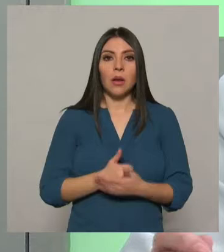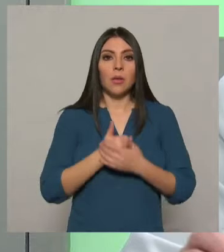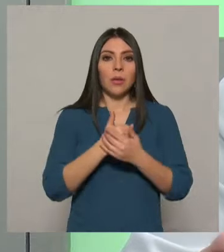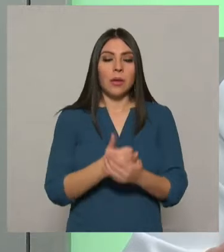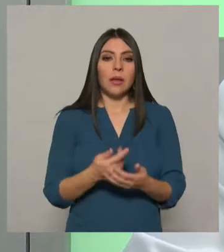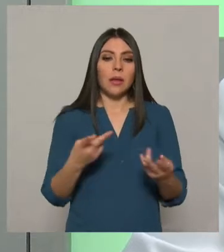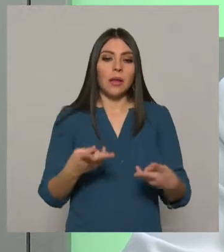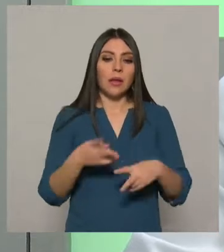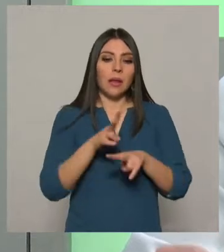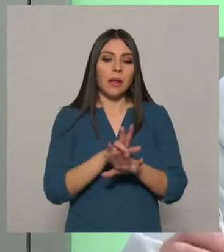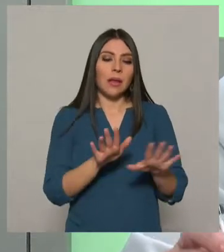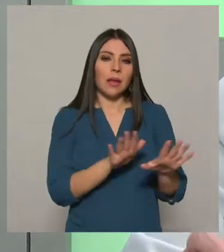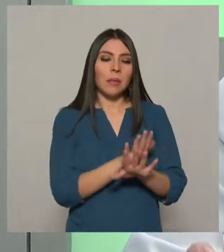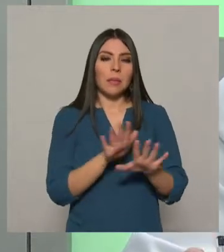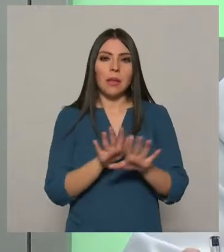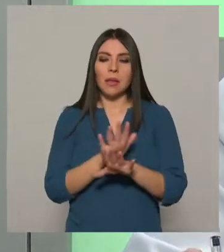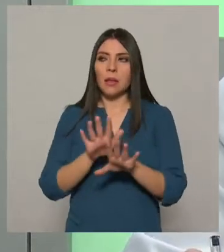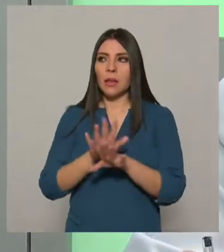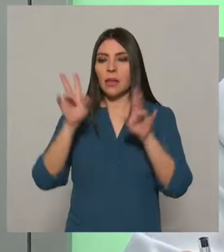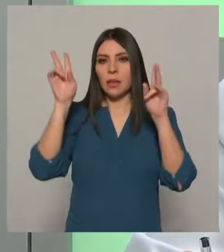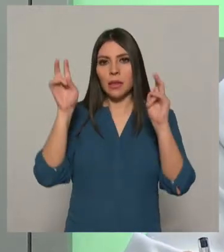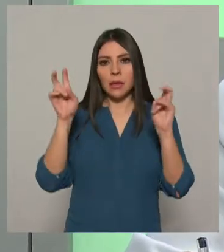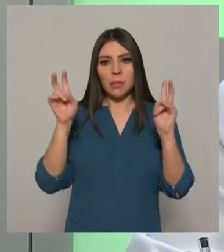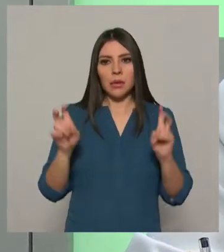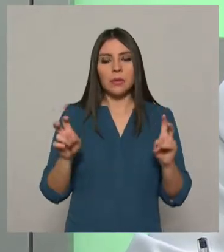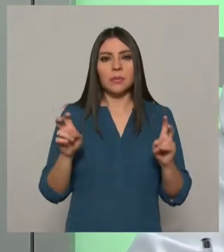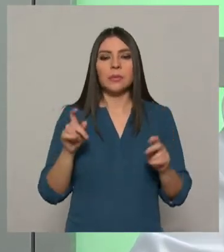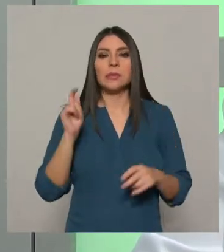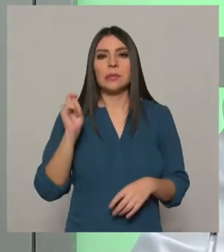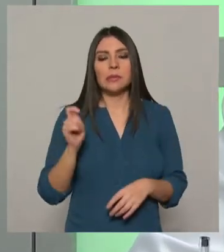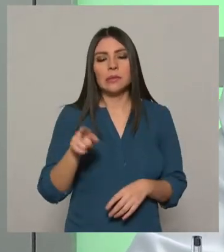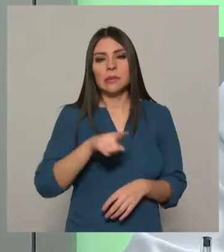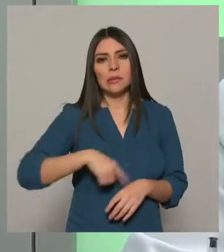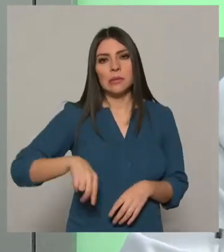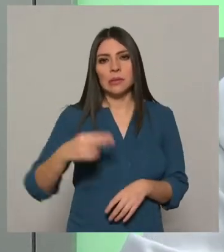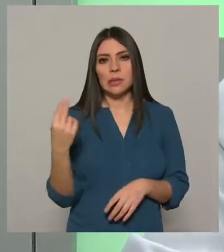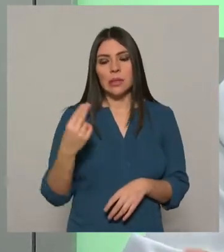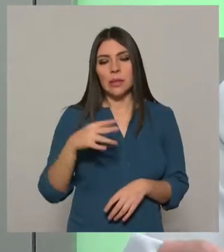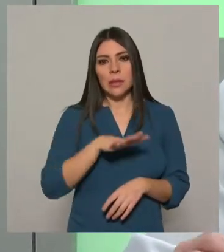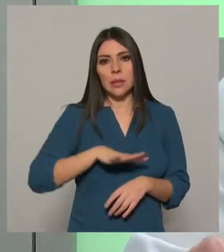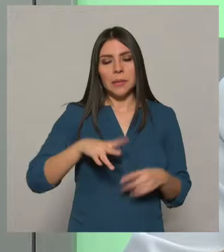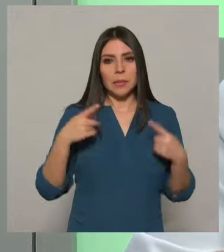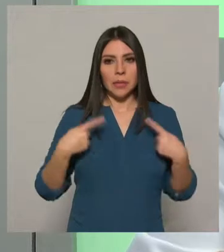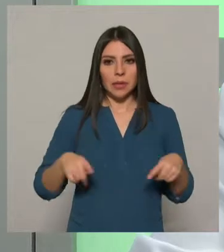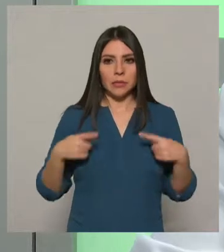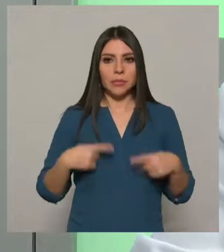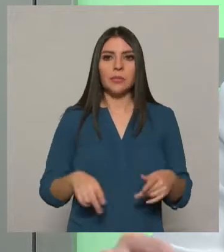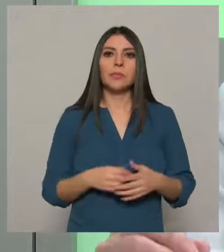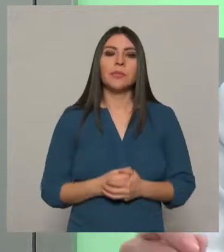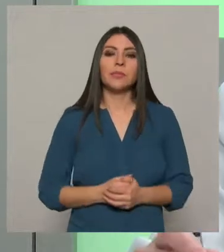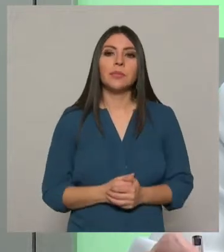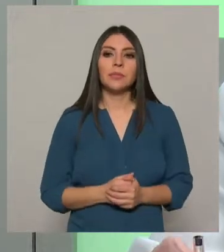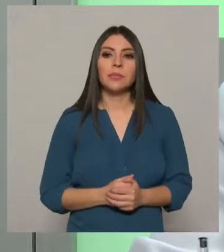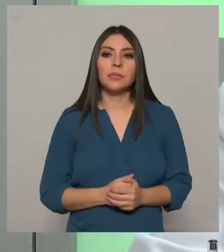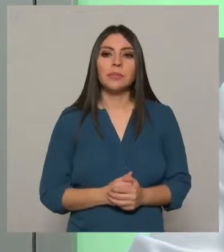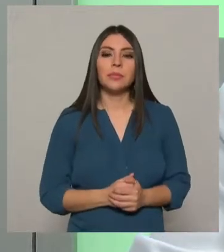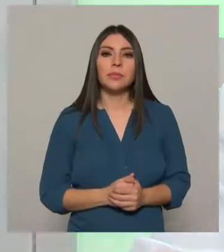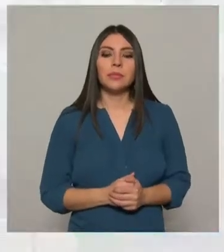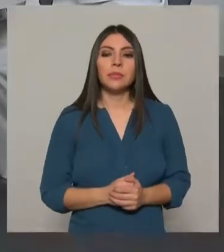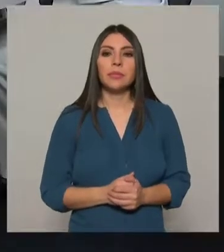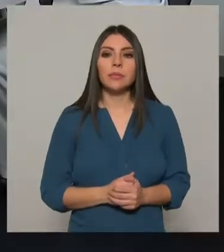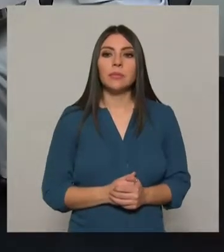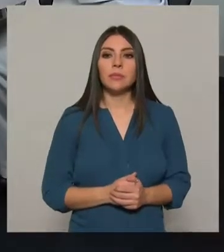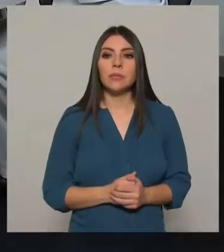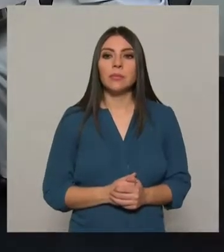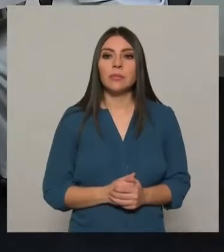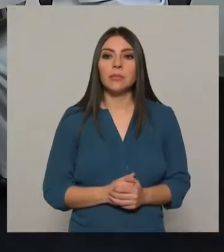revertir diversos temas que son, por supuesto, necesarios para la población. Vamos a partir de esta